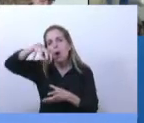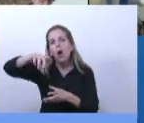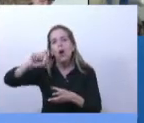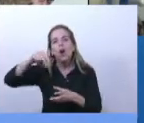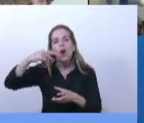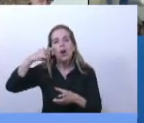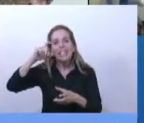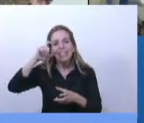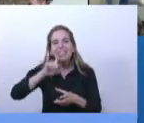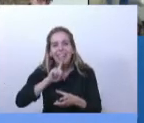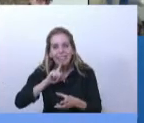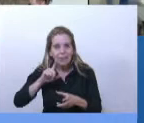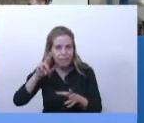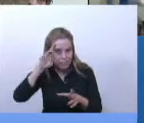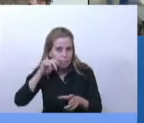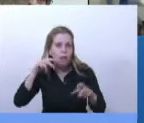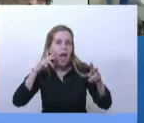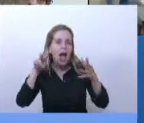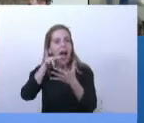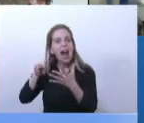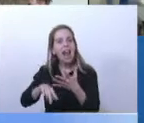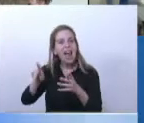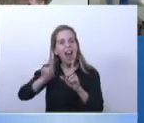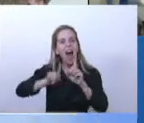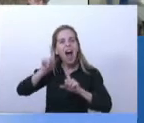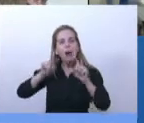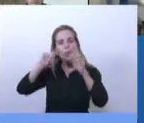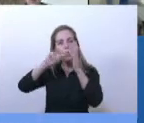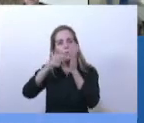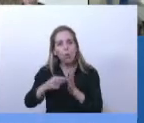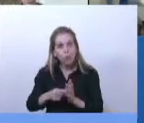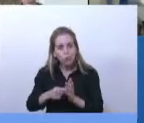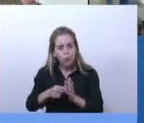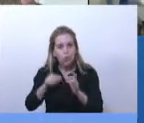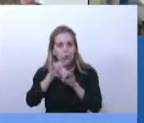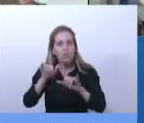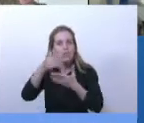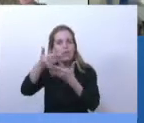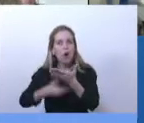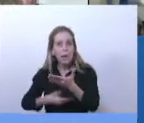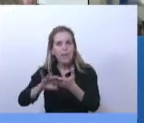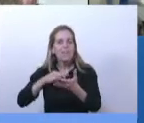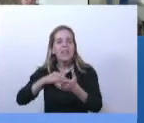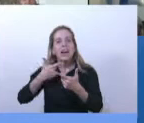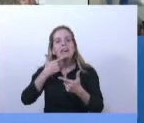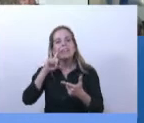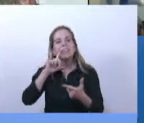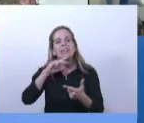me permite la presidenta voy a leer algunos menciones de un reciente informe de la fundación vida silvestre